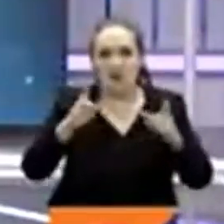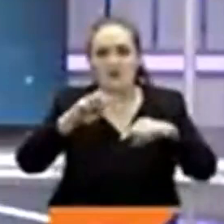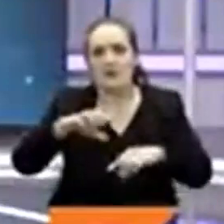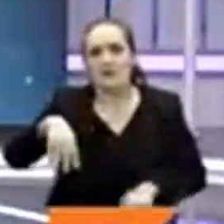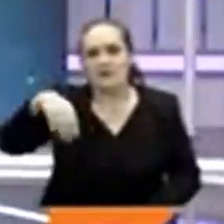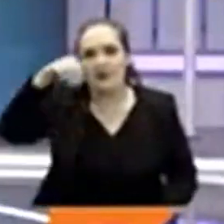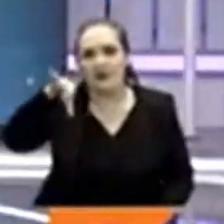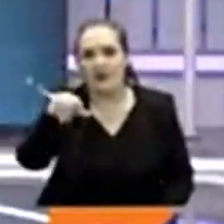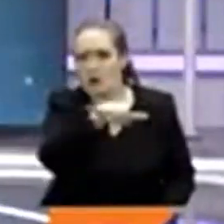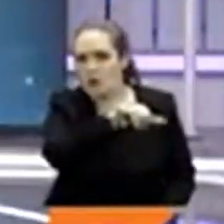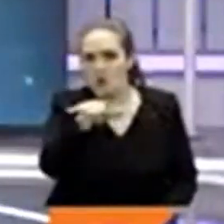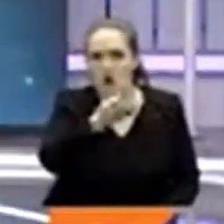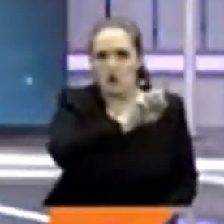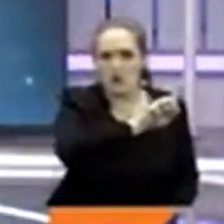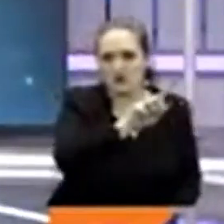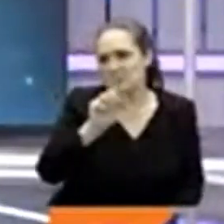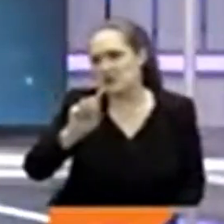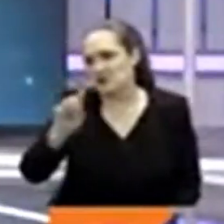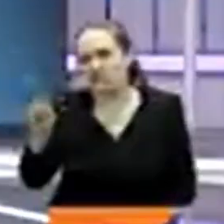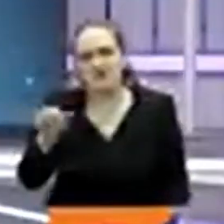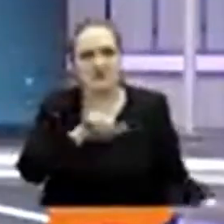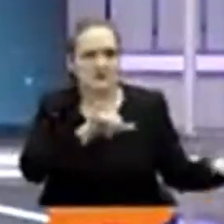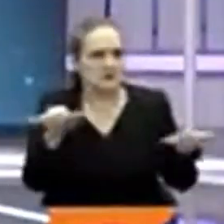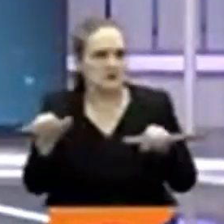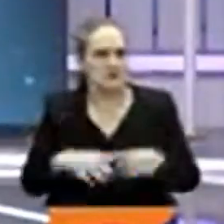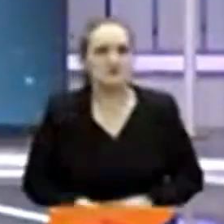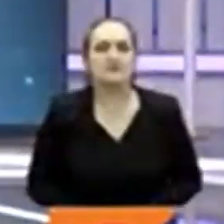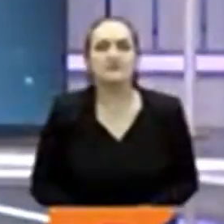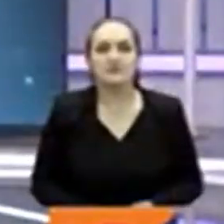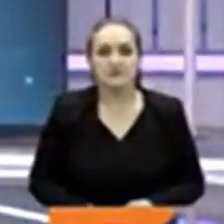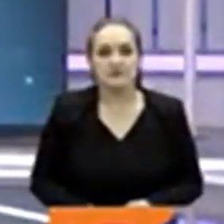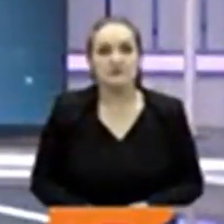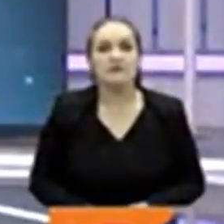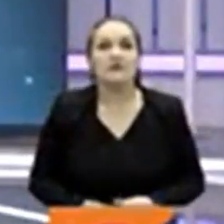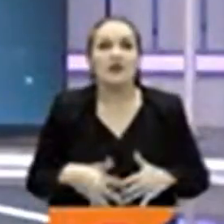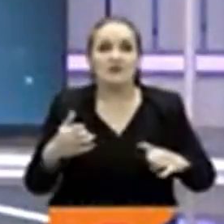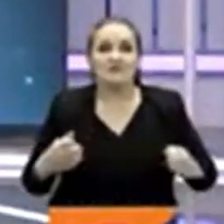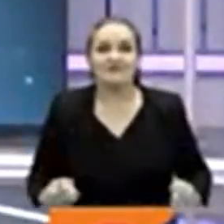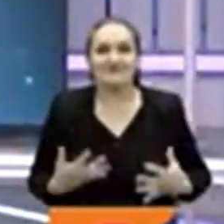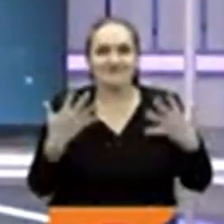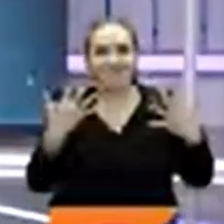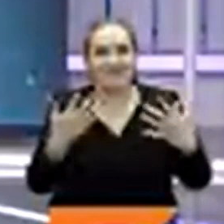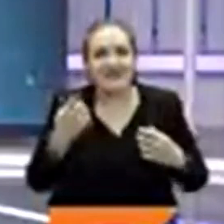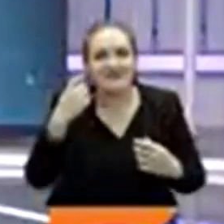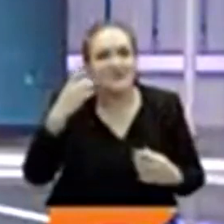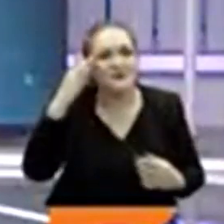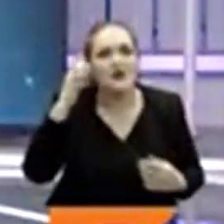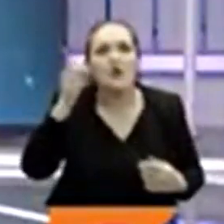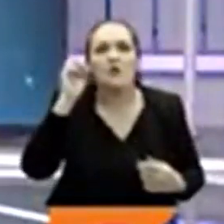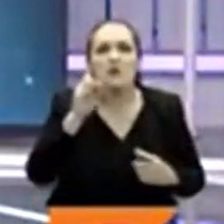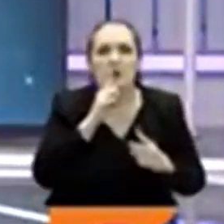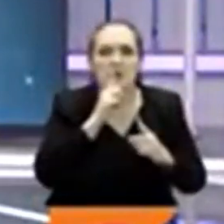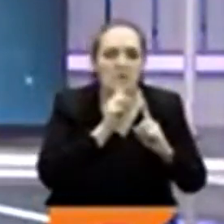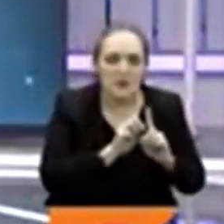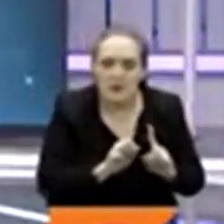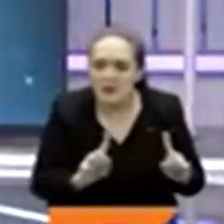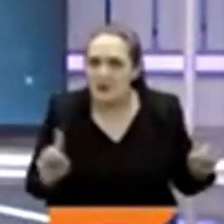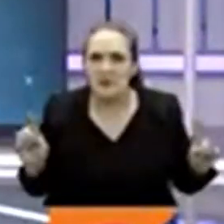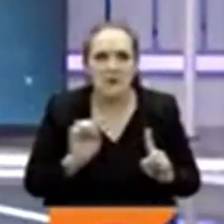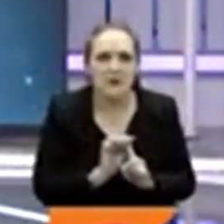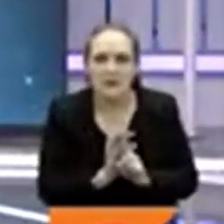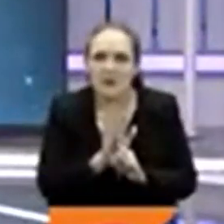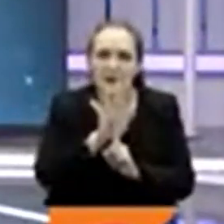de Magdalena con 11 casos respectivamente. Y es que en medio de la celebración de Velita, las autoridades reportaron una disminución